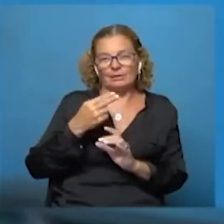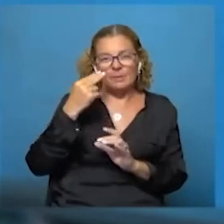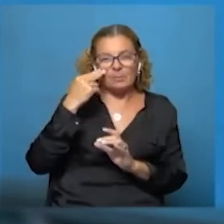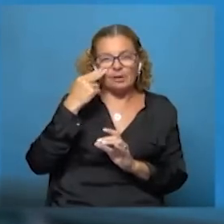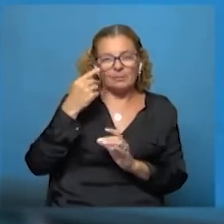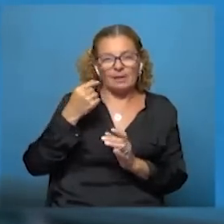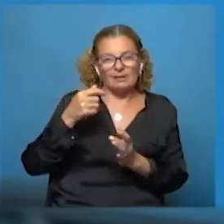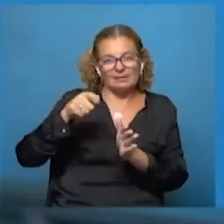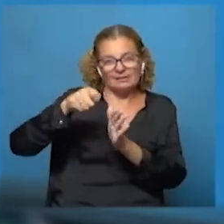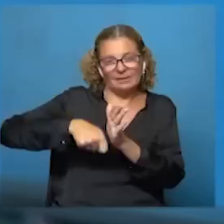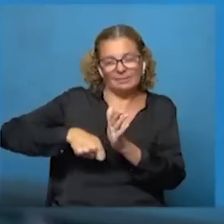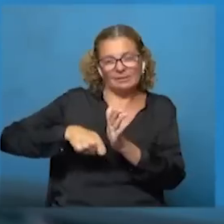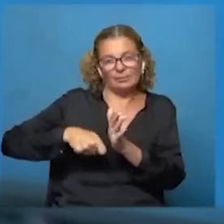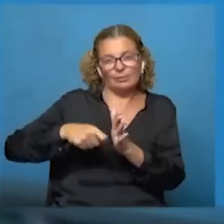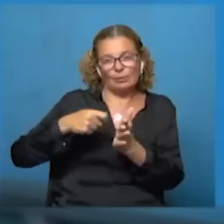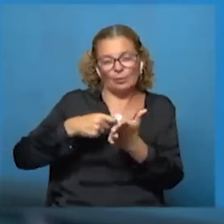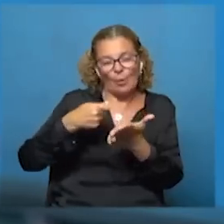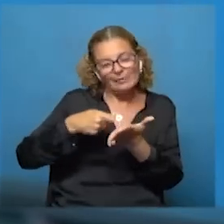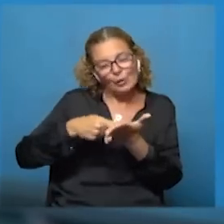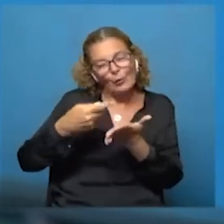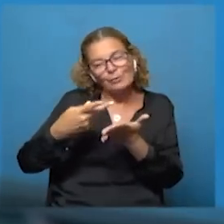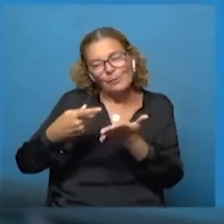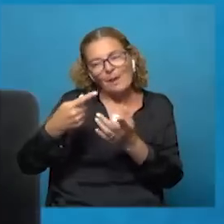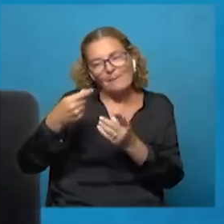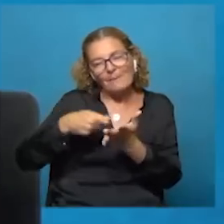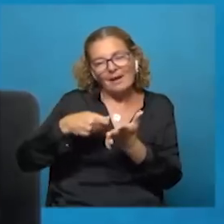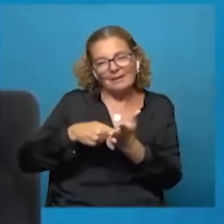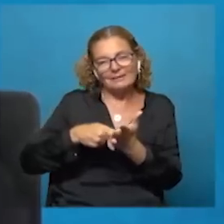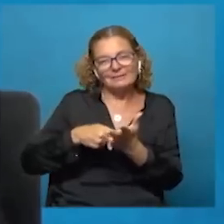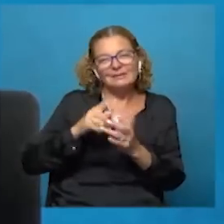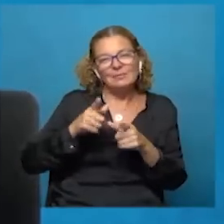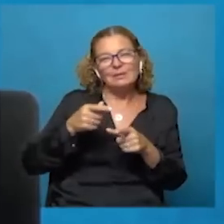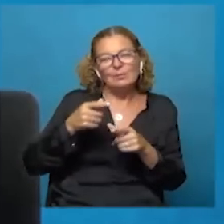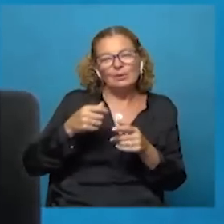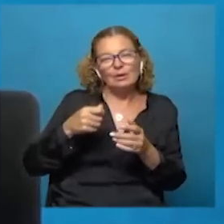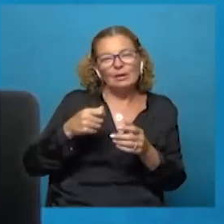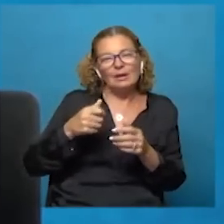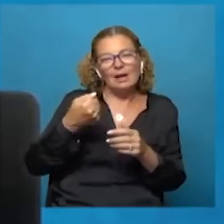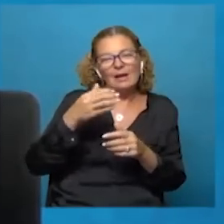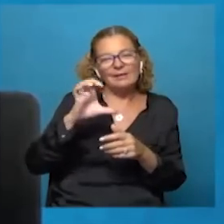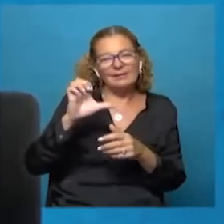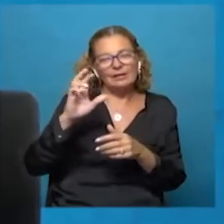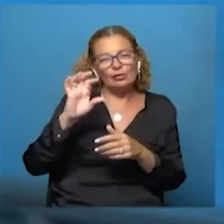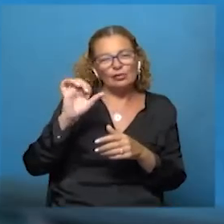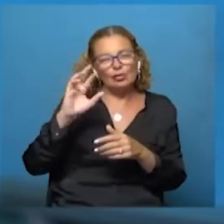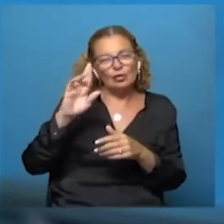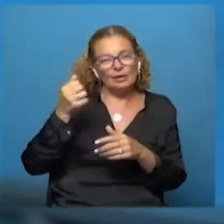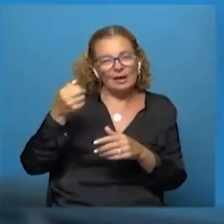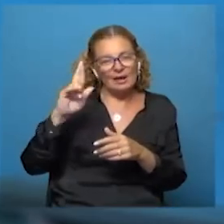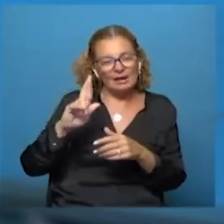luz cuando llega fin de mes nosotros sacamos cuenta para pagarla Te tocó también asesorar a Noe que en el partido de la gente no